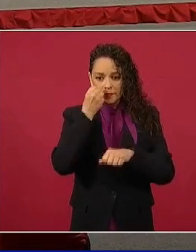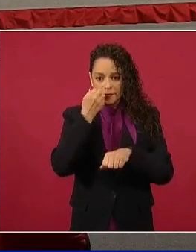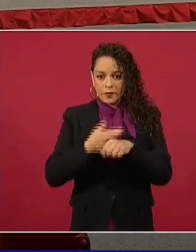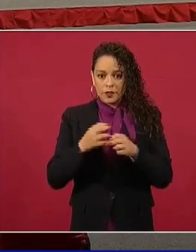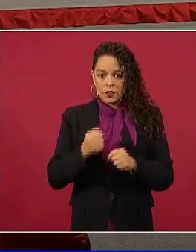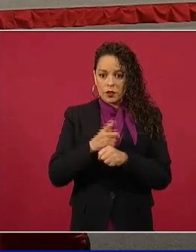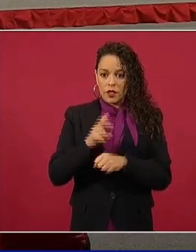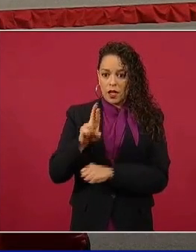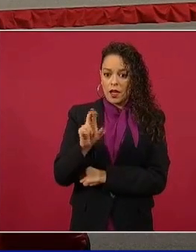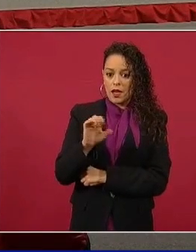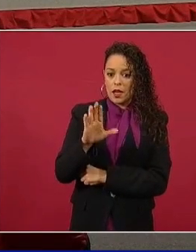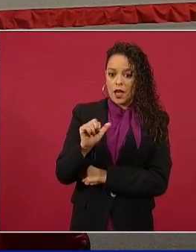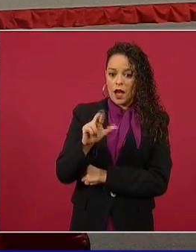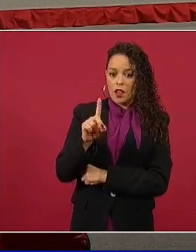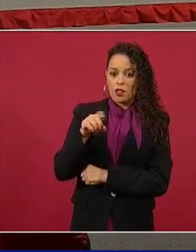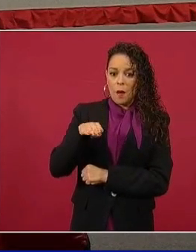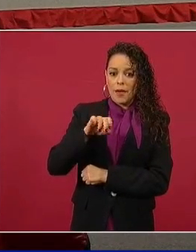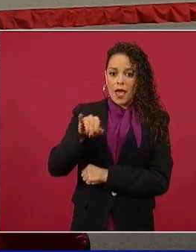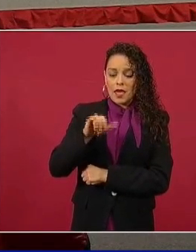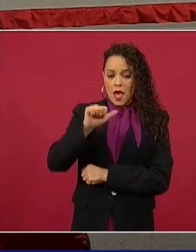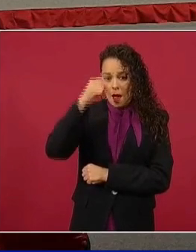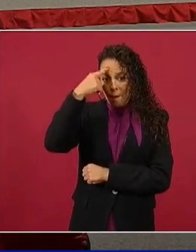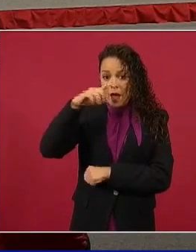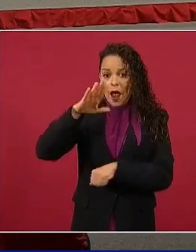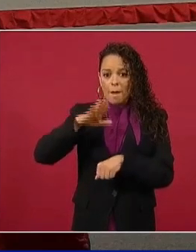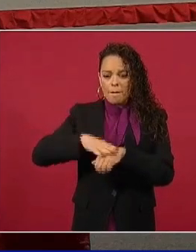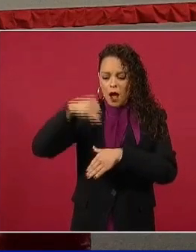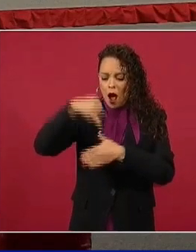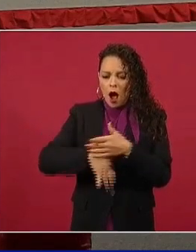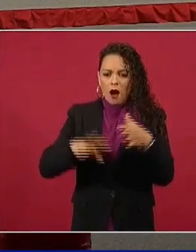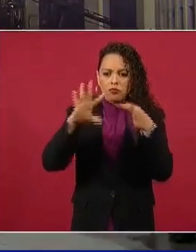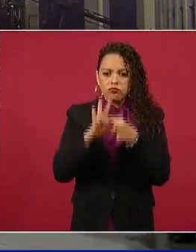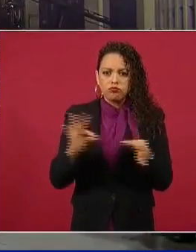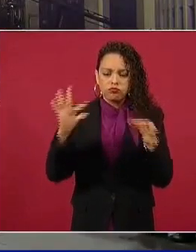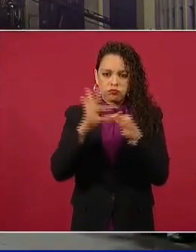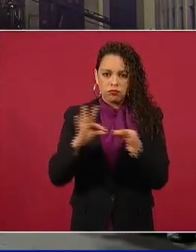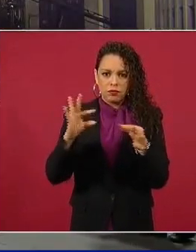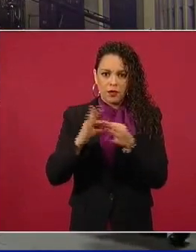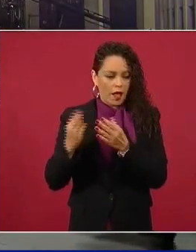amplíe la información con los detalles correspondientes